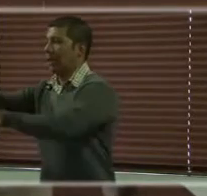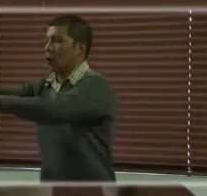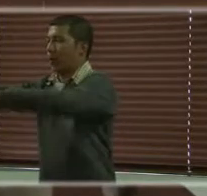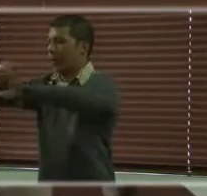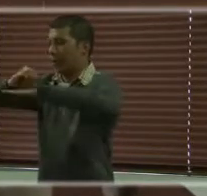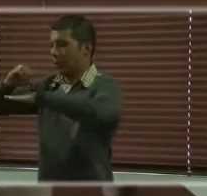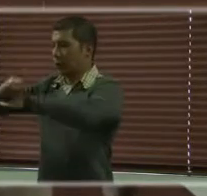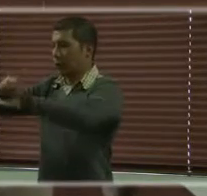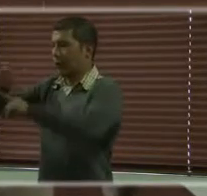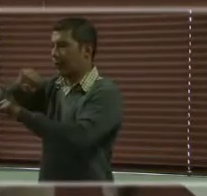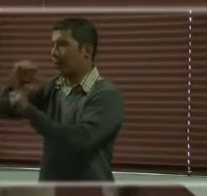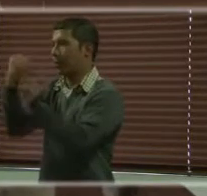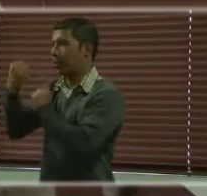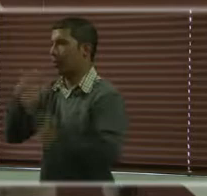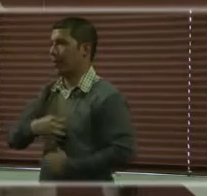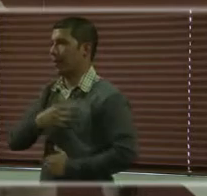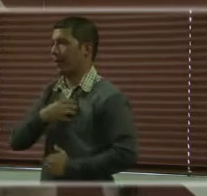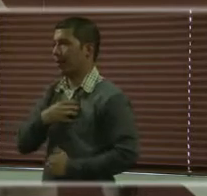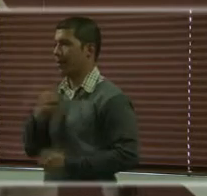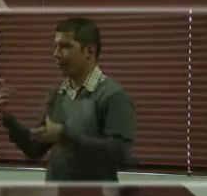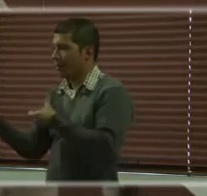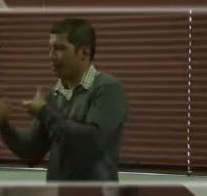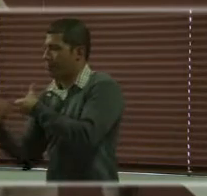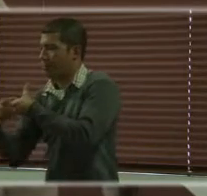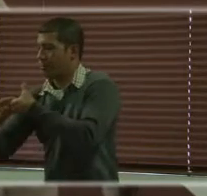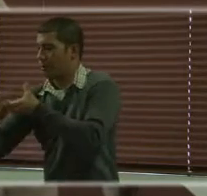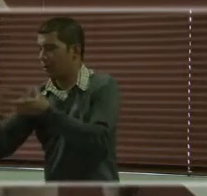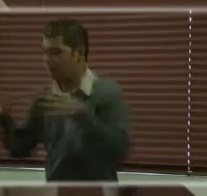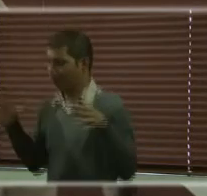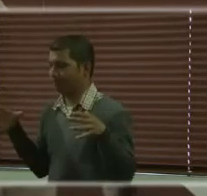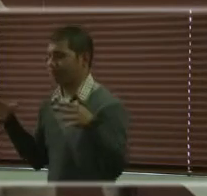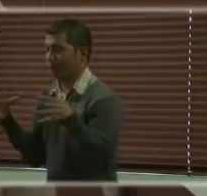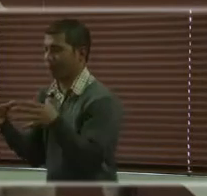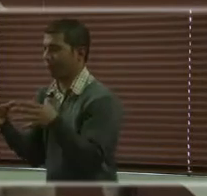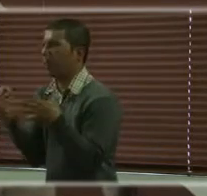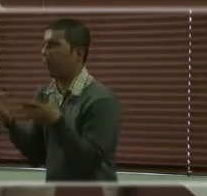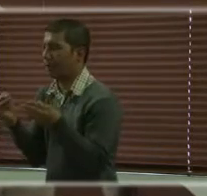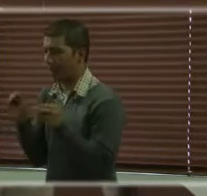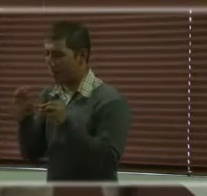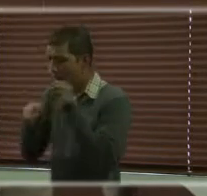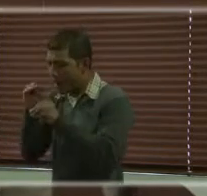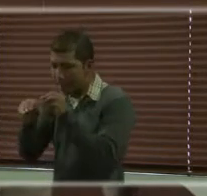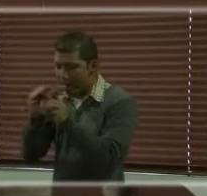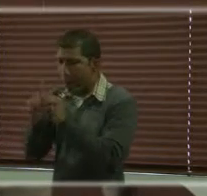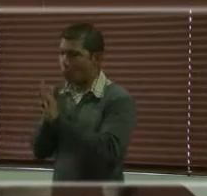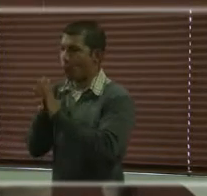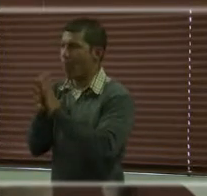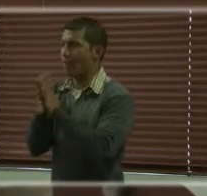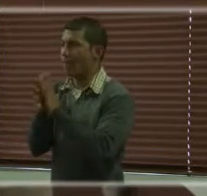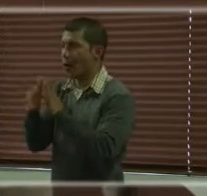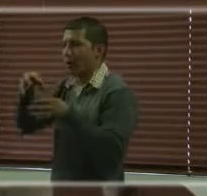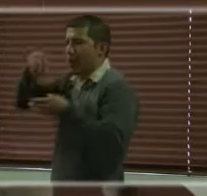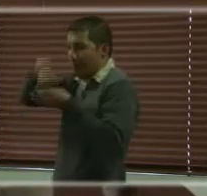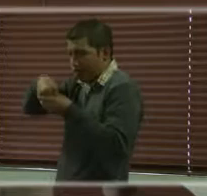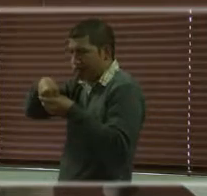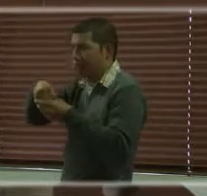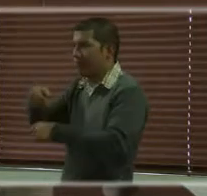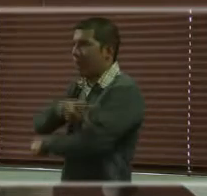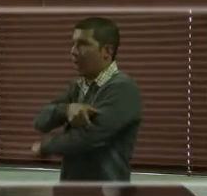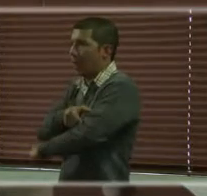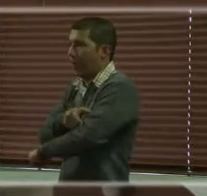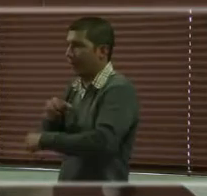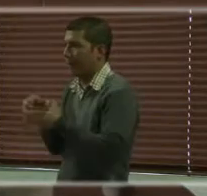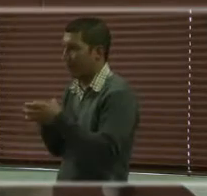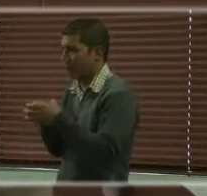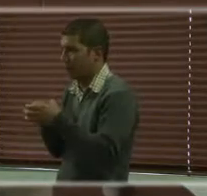coalición para presentar un informe alterno ante el comi desde la perspectiva de organizaciones de la sociedad